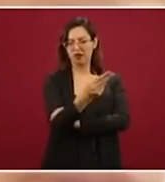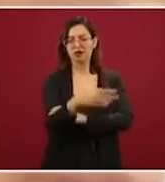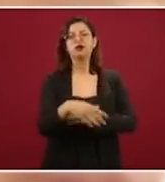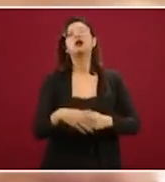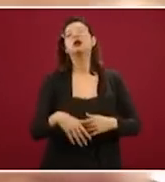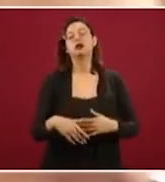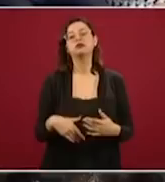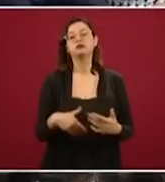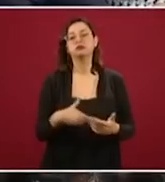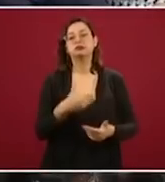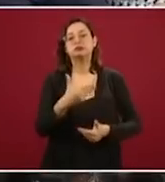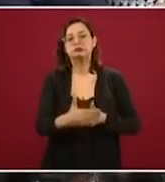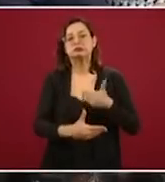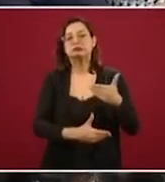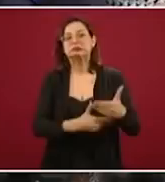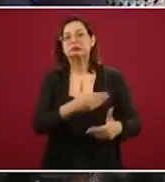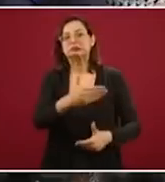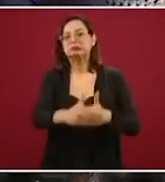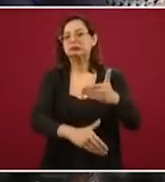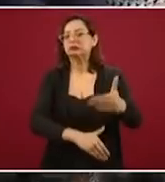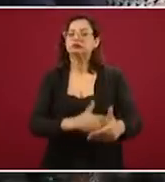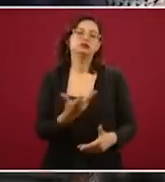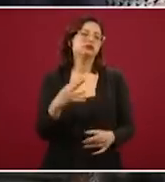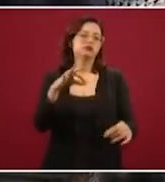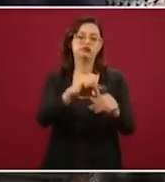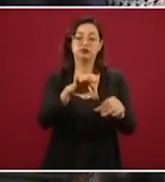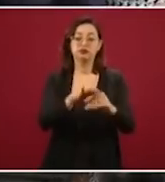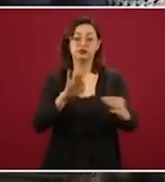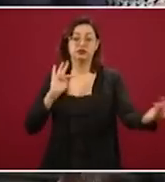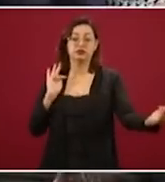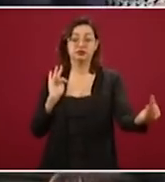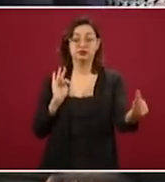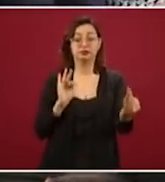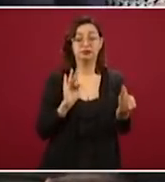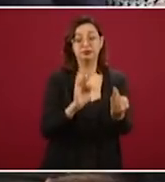ir calentando, como todas las